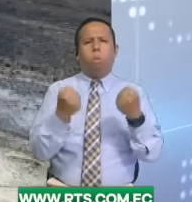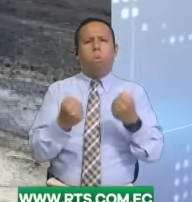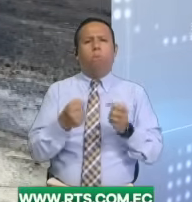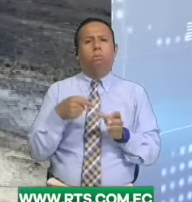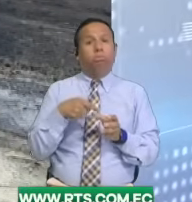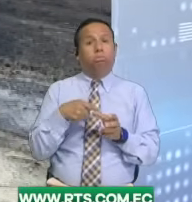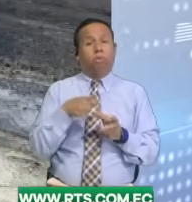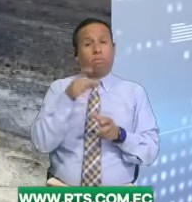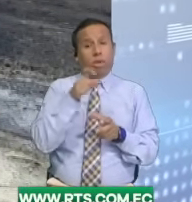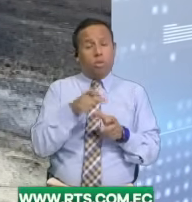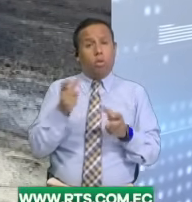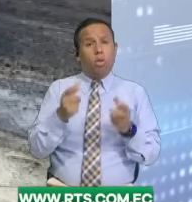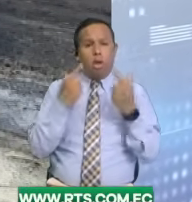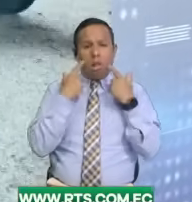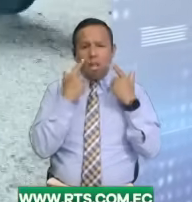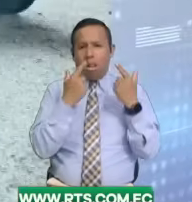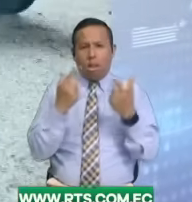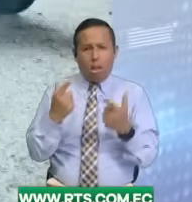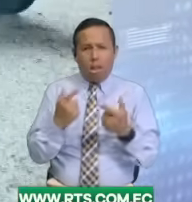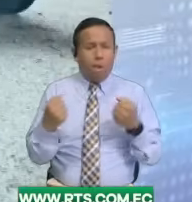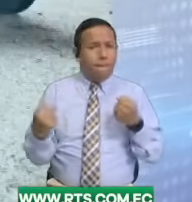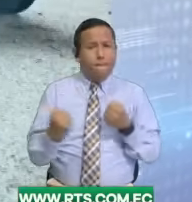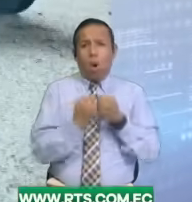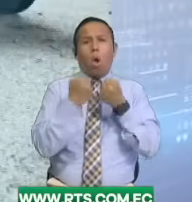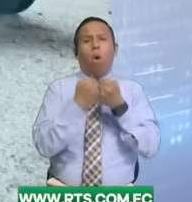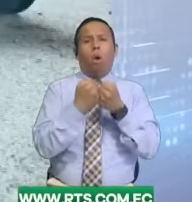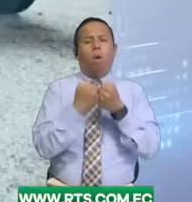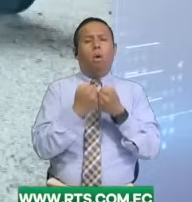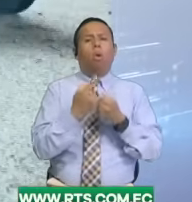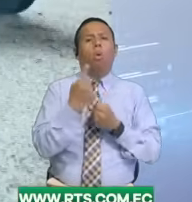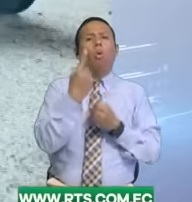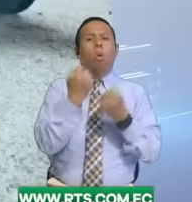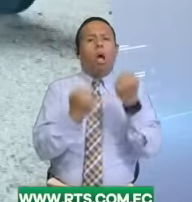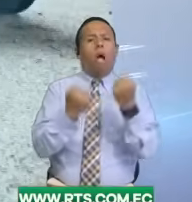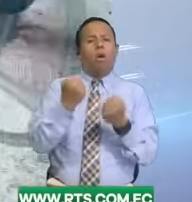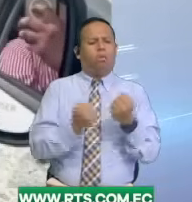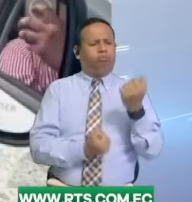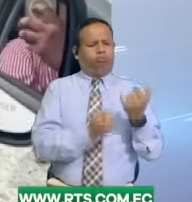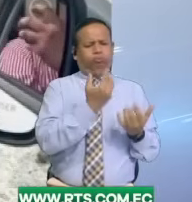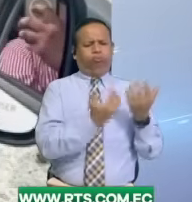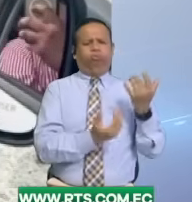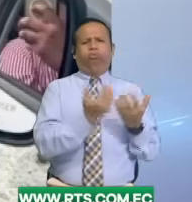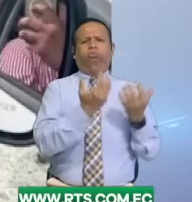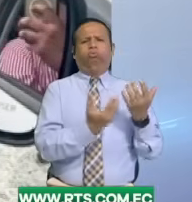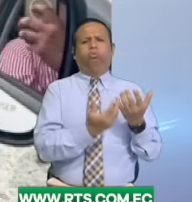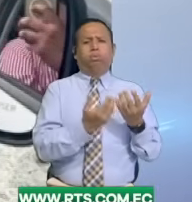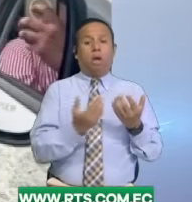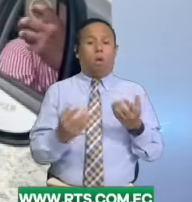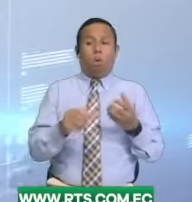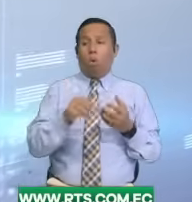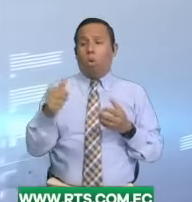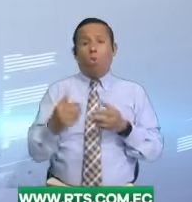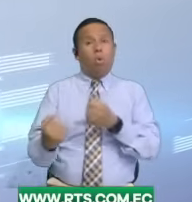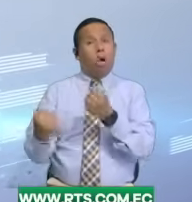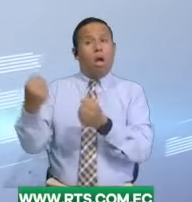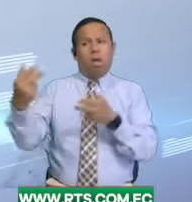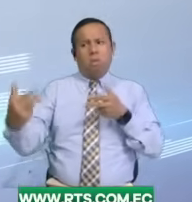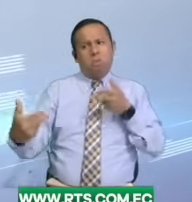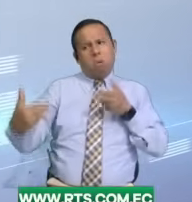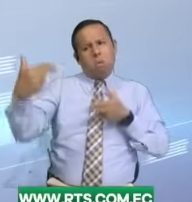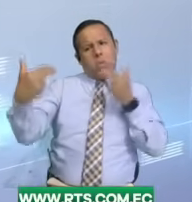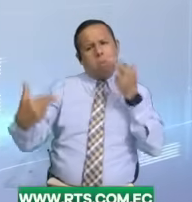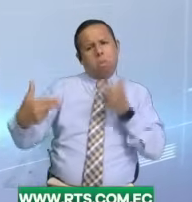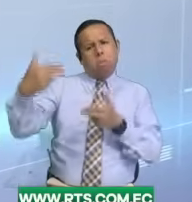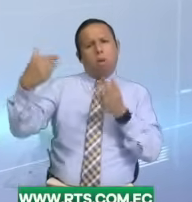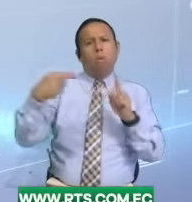los custodios. Tras este impacto, un vehículo de los guardias se incendió y se produjo una balacera, dejando como saldo a